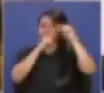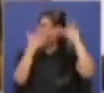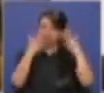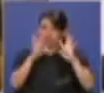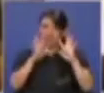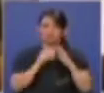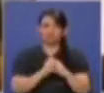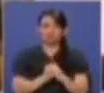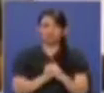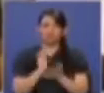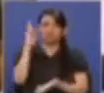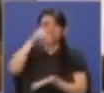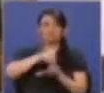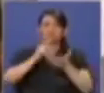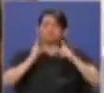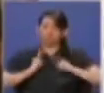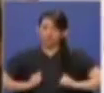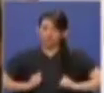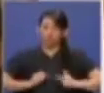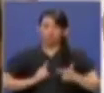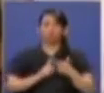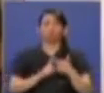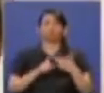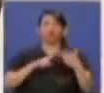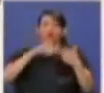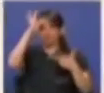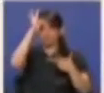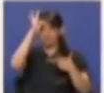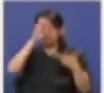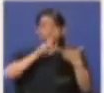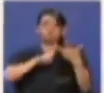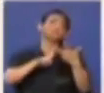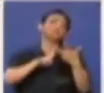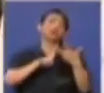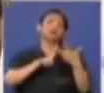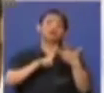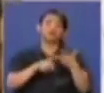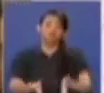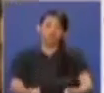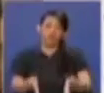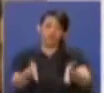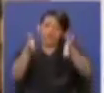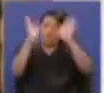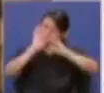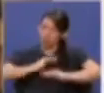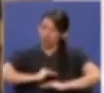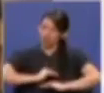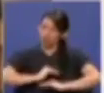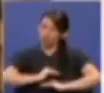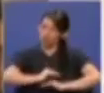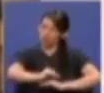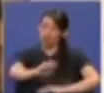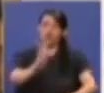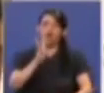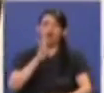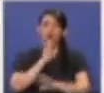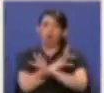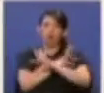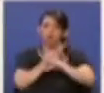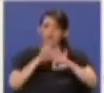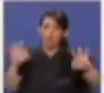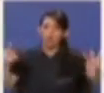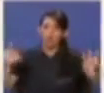mineras, son centros de salud, son hospitales, son calles asfaltadas, son agua potable,